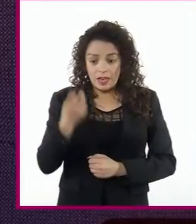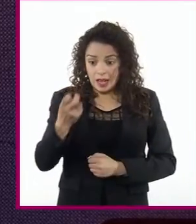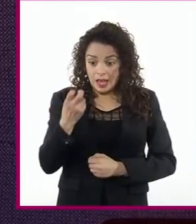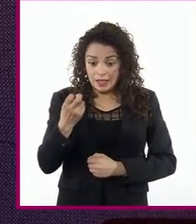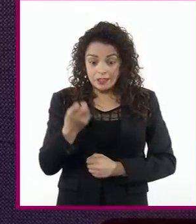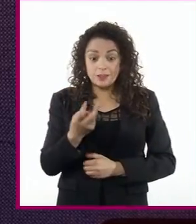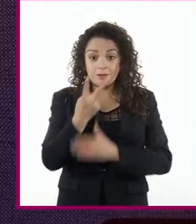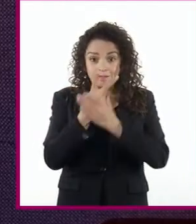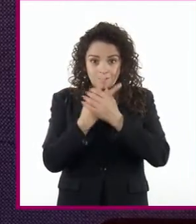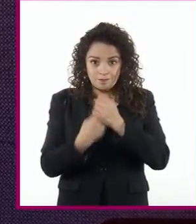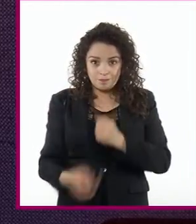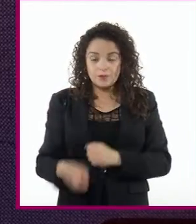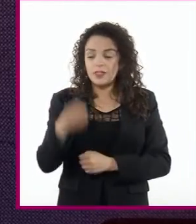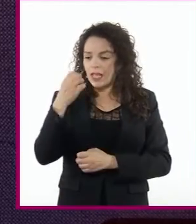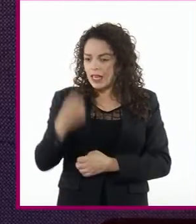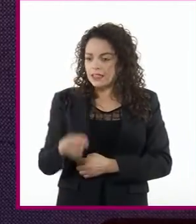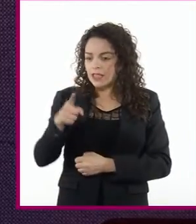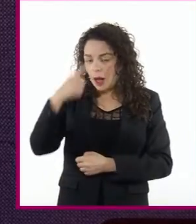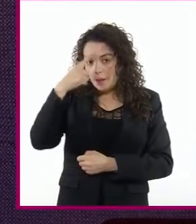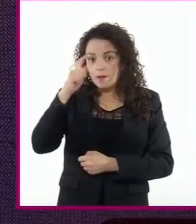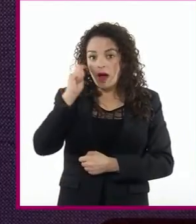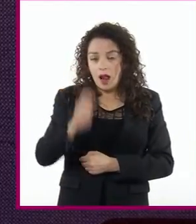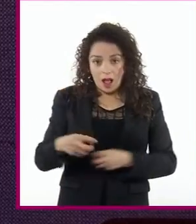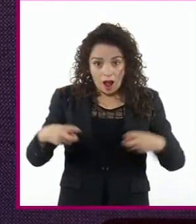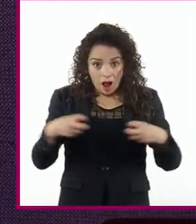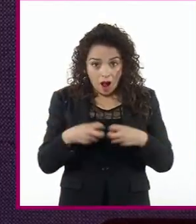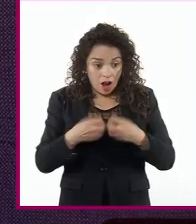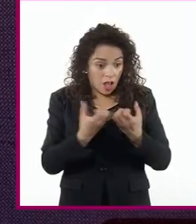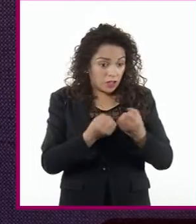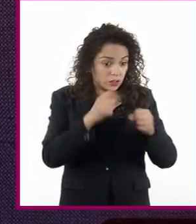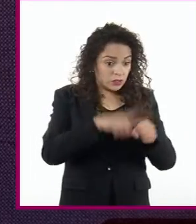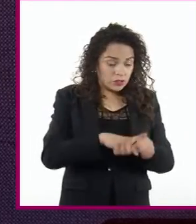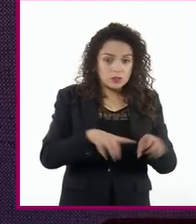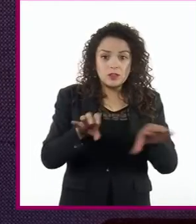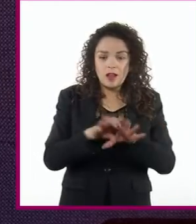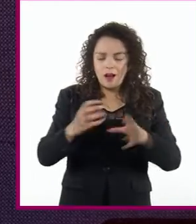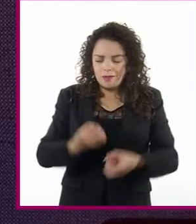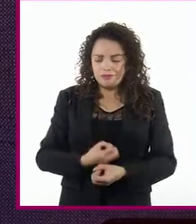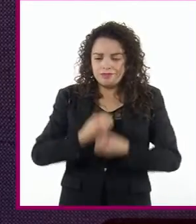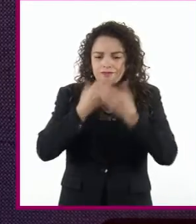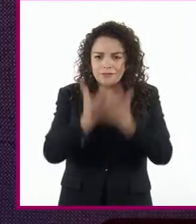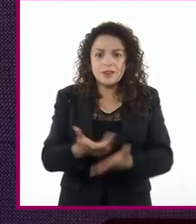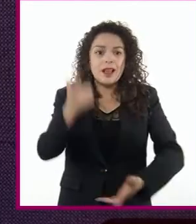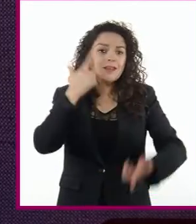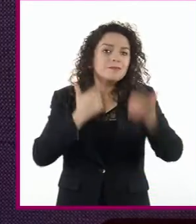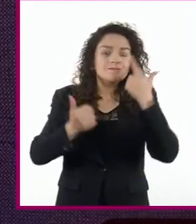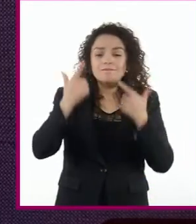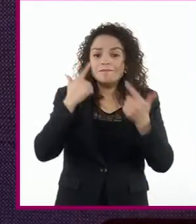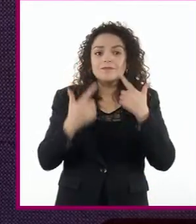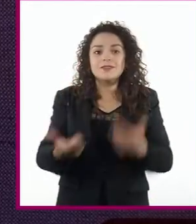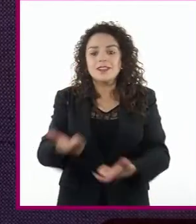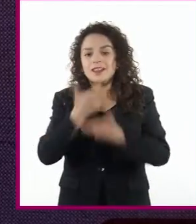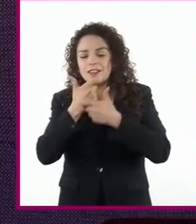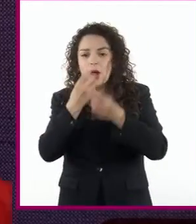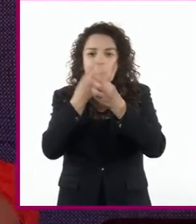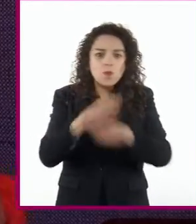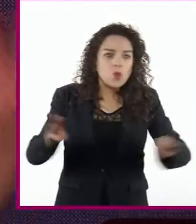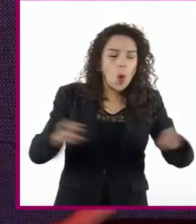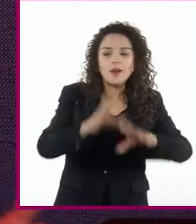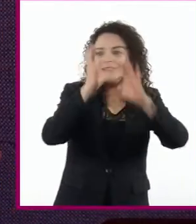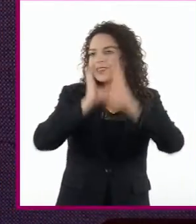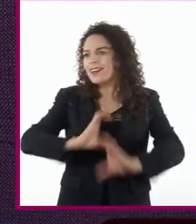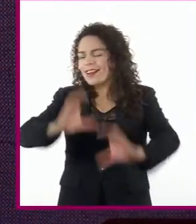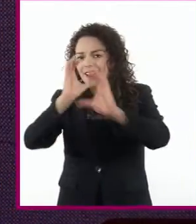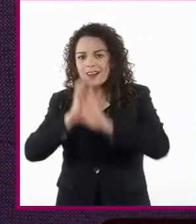ahí para liberar la ansiedad social mediante el llanto, la risa, la música, las canciones,